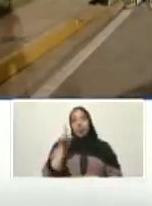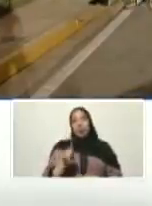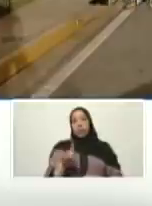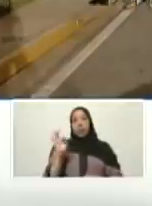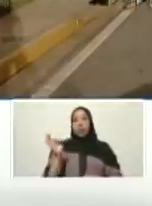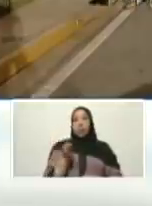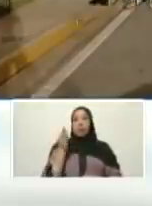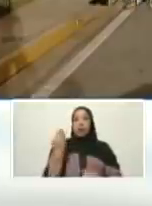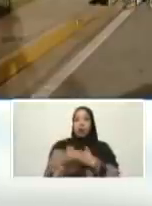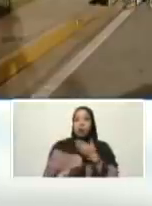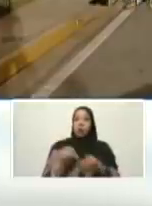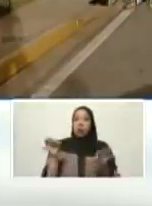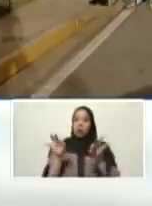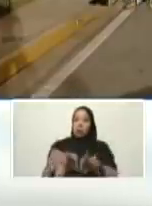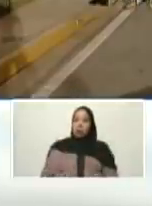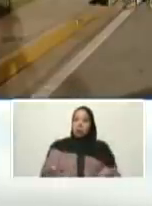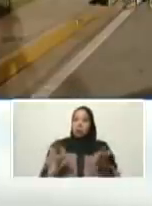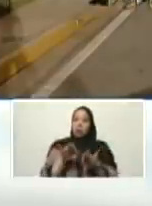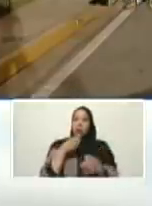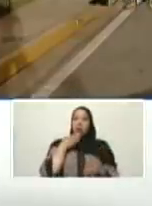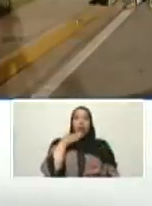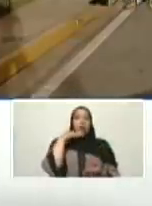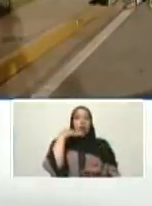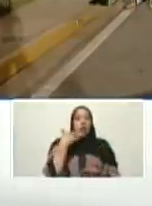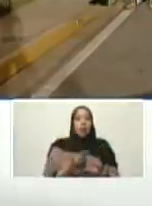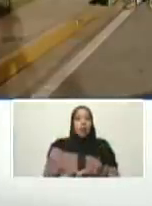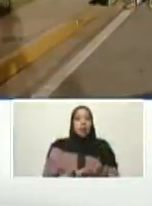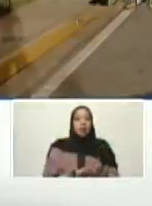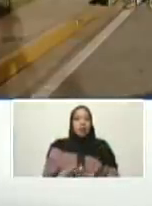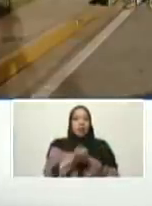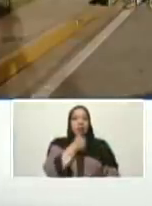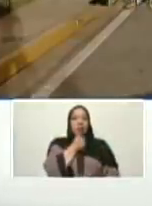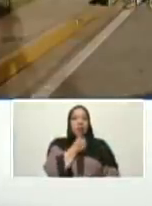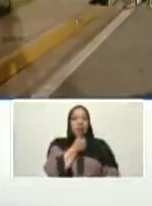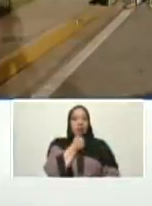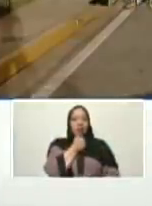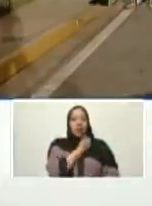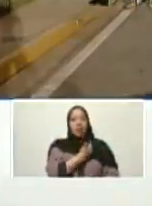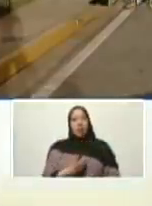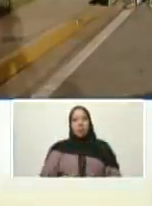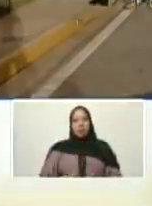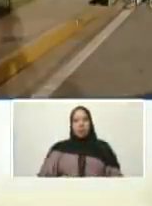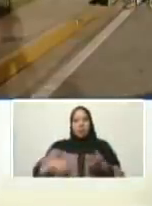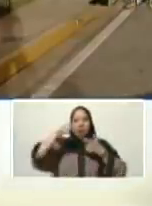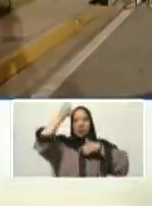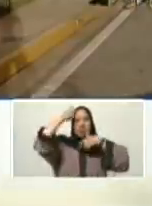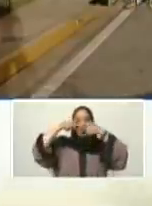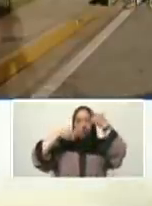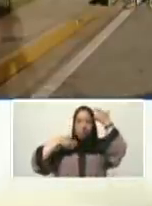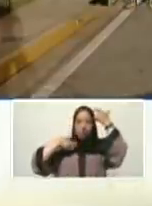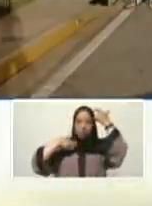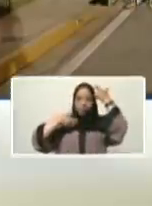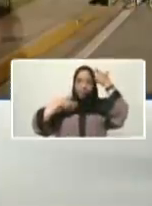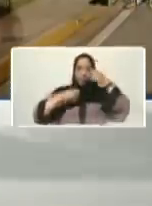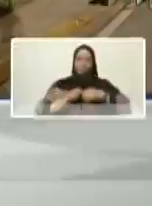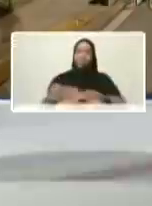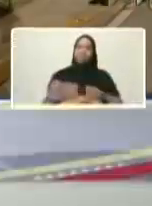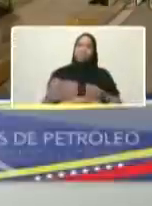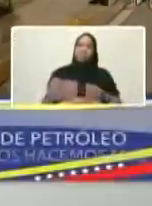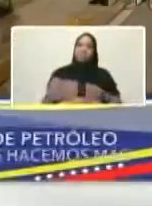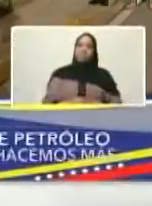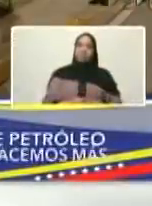aprendimos a hacer gracias a quien a Hugo Chávez Frías nuestro padre ese es nuestro camino